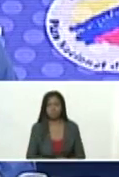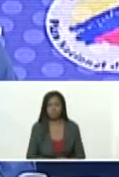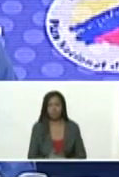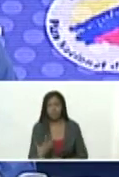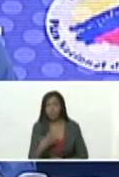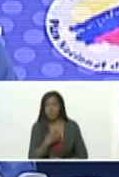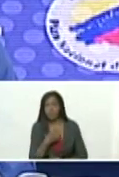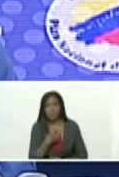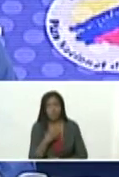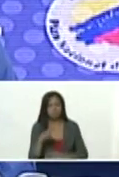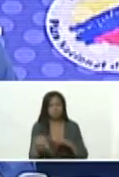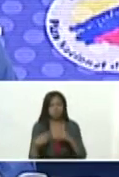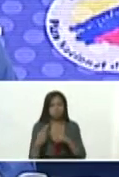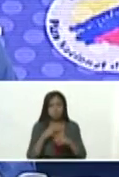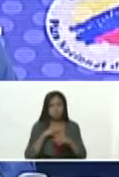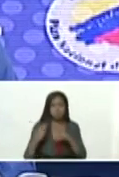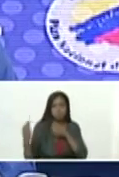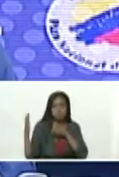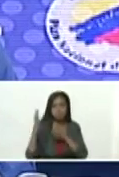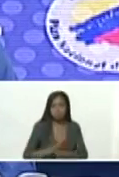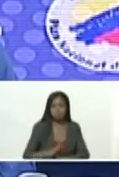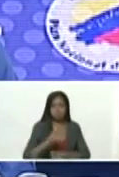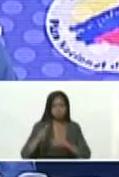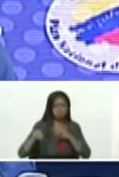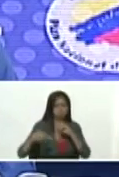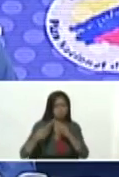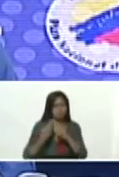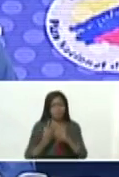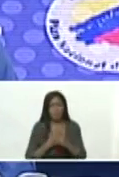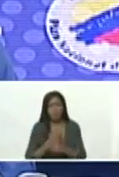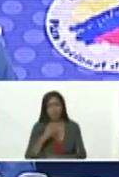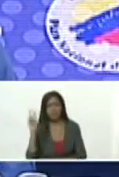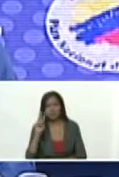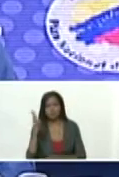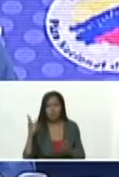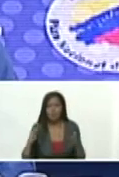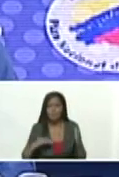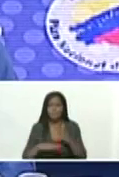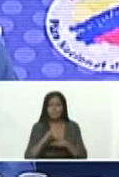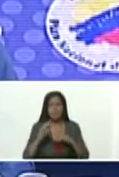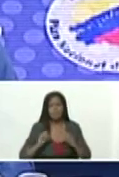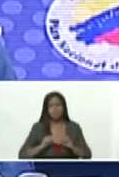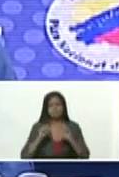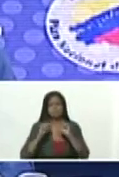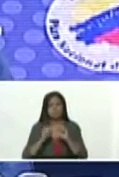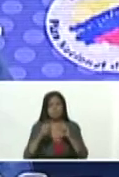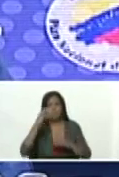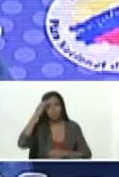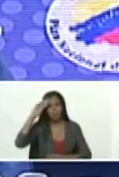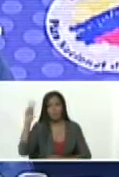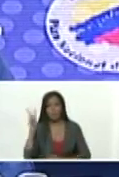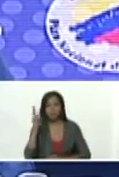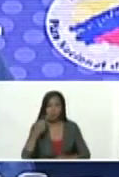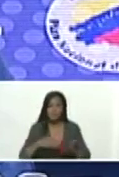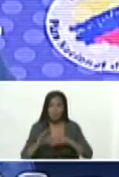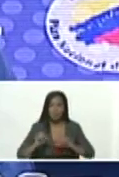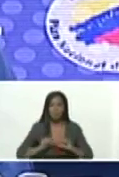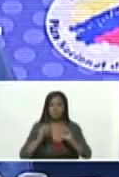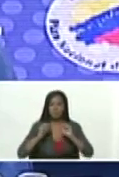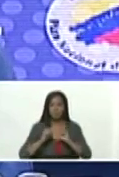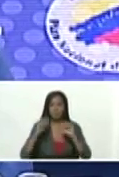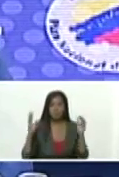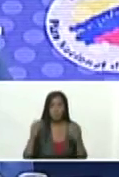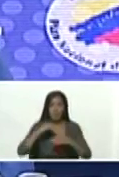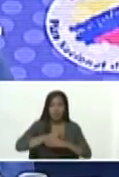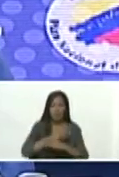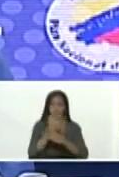podido ni podrán con nosotros jamás. Venezuela lo que va es pa'lante. Cuba y Venezuela lo que vamos es pa'lante. El ALBA lo